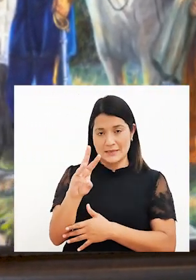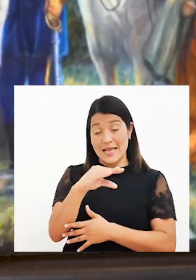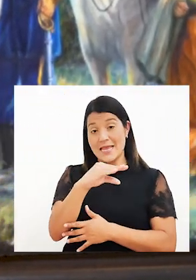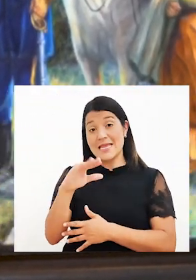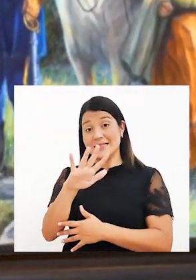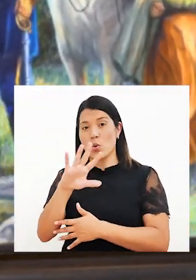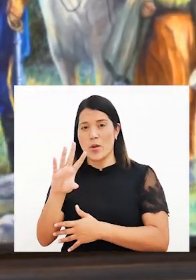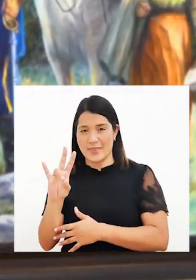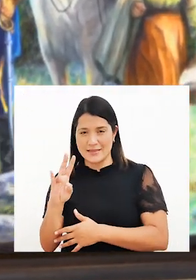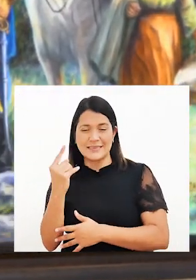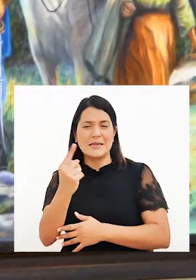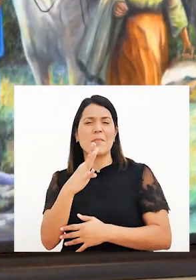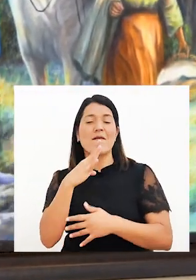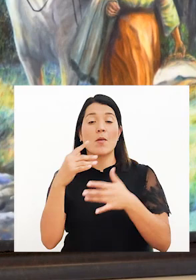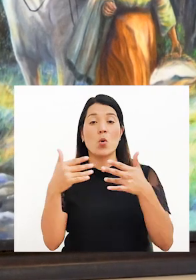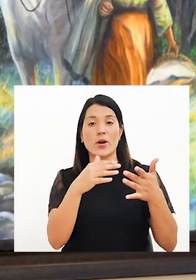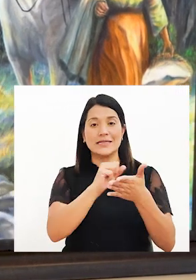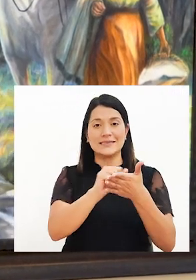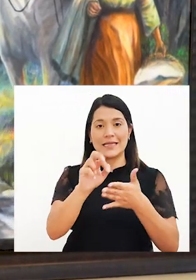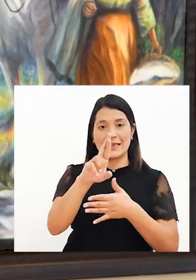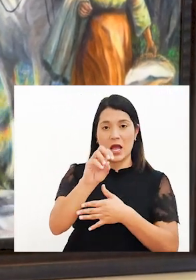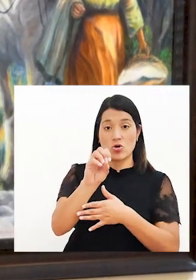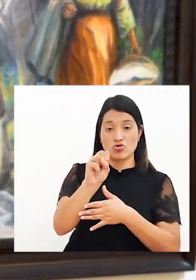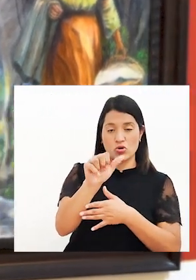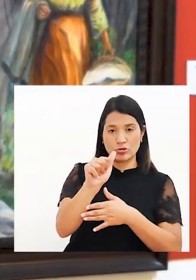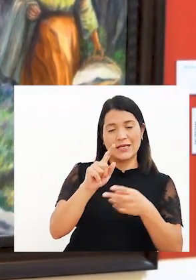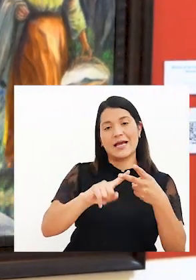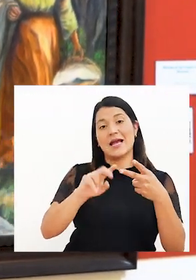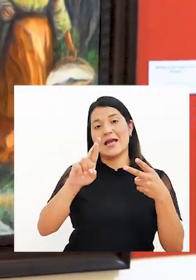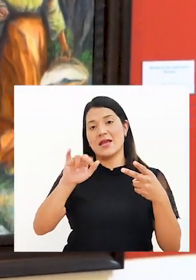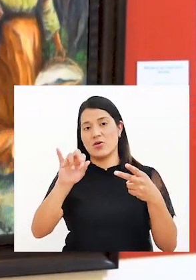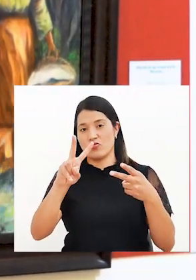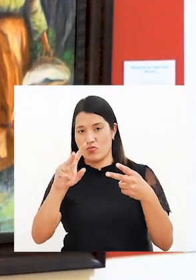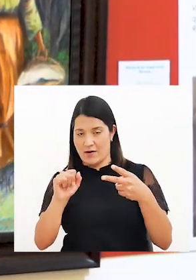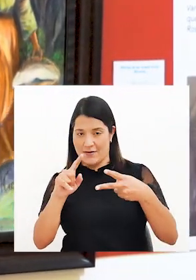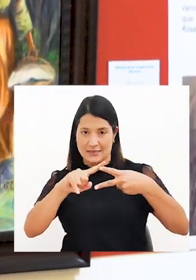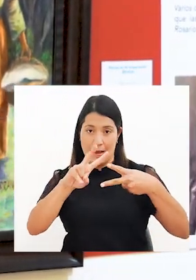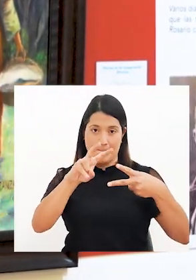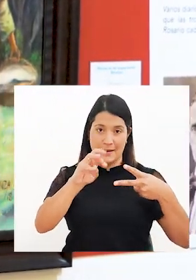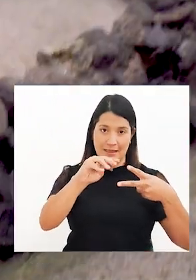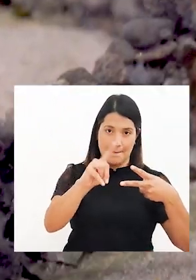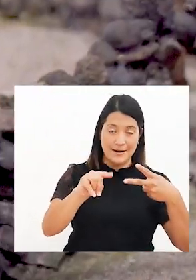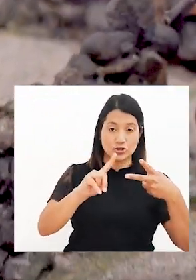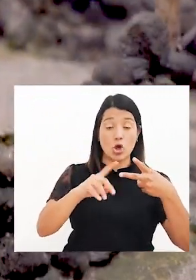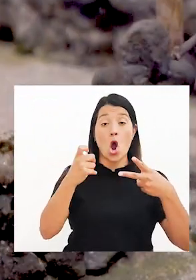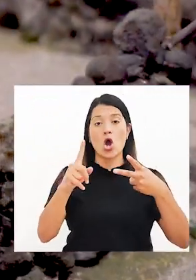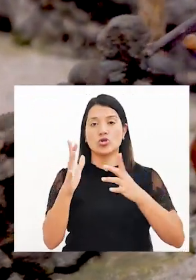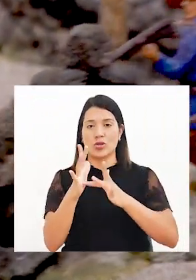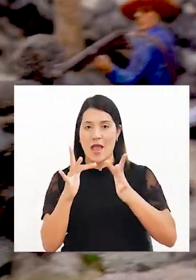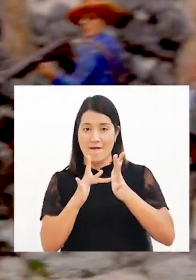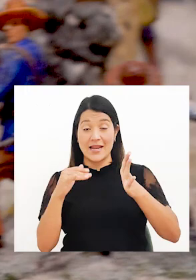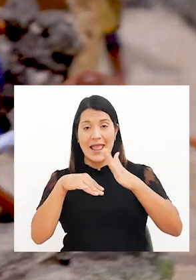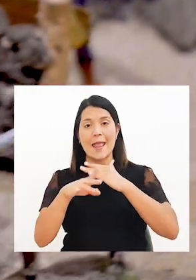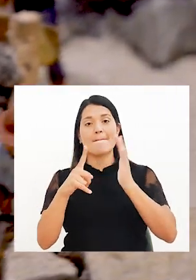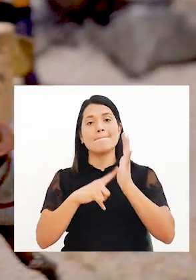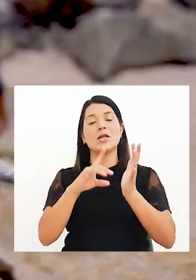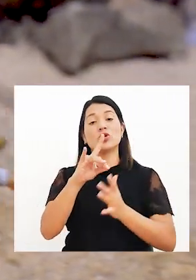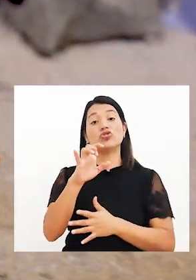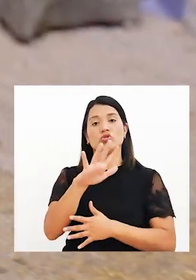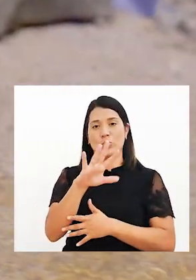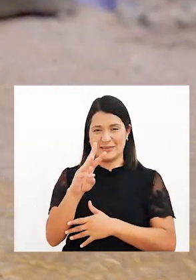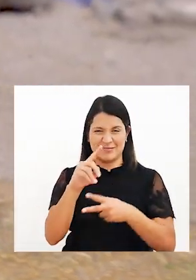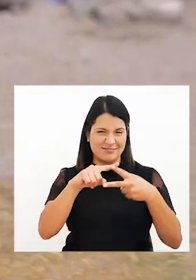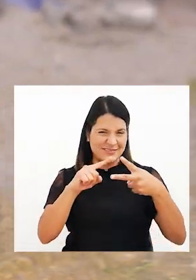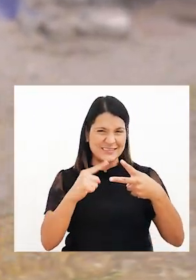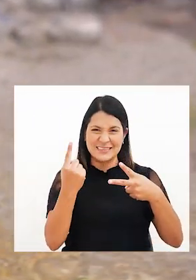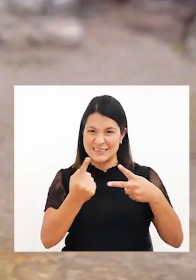combates de Santa Rosa y de Rivas específicamente, ¿verdad? 20 de marzo y 11 de abril respectivamente de 1856. Sin